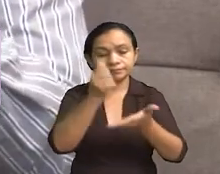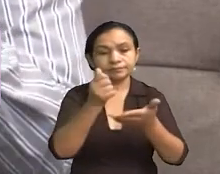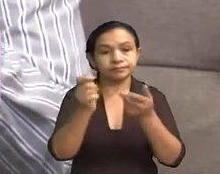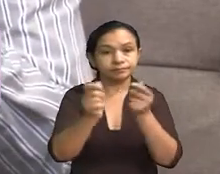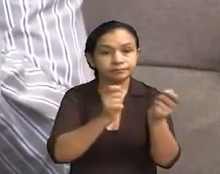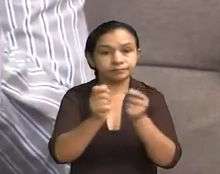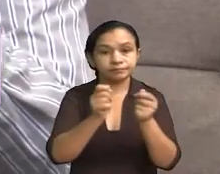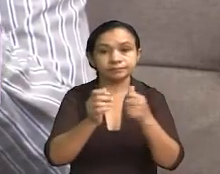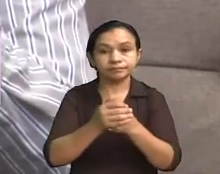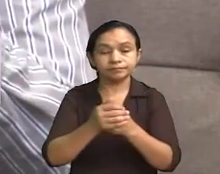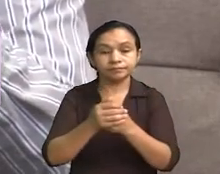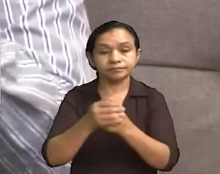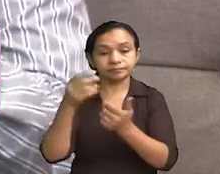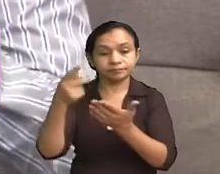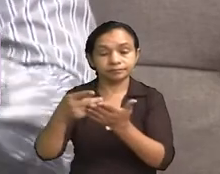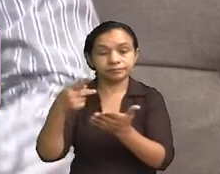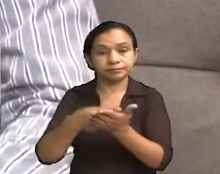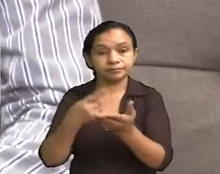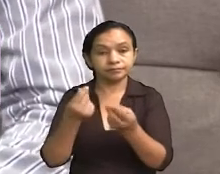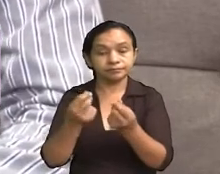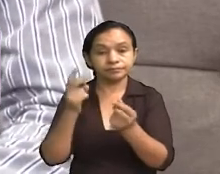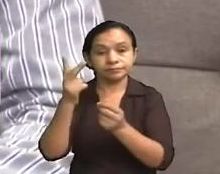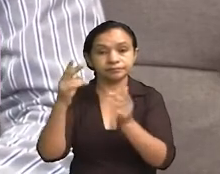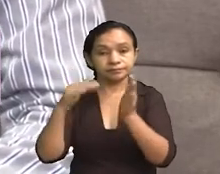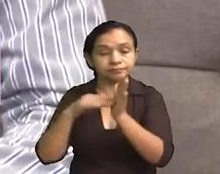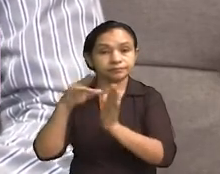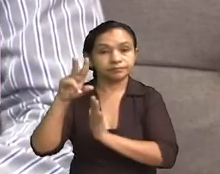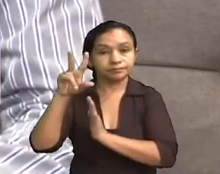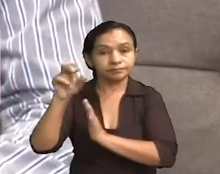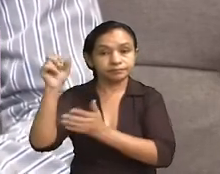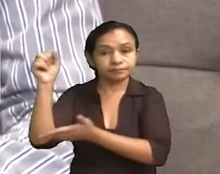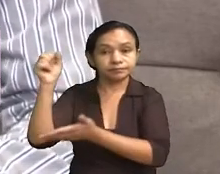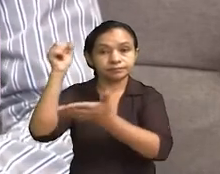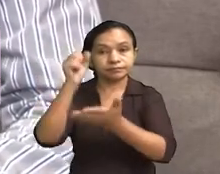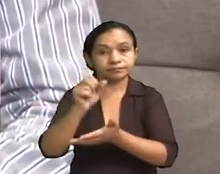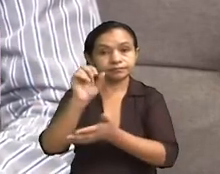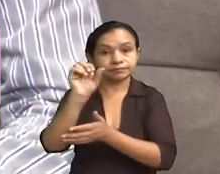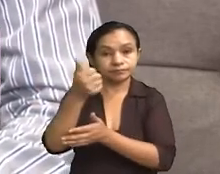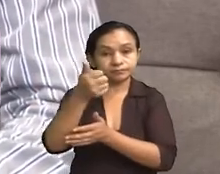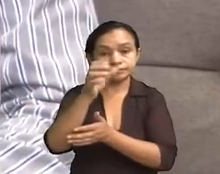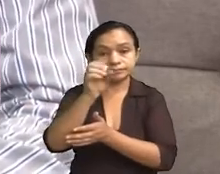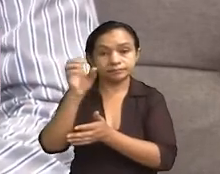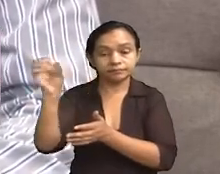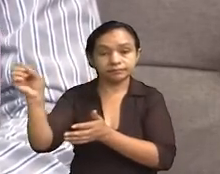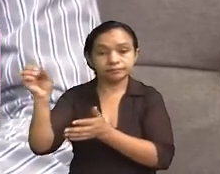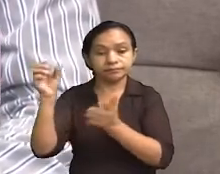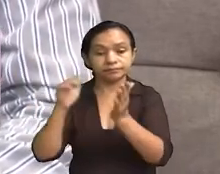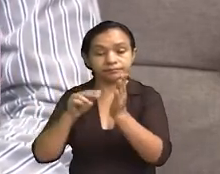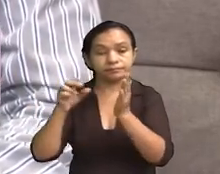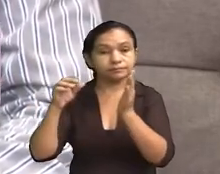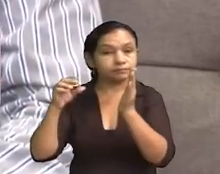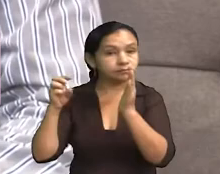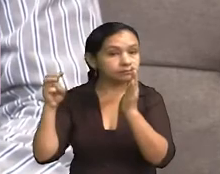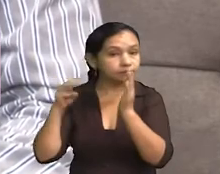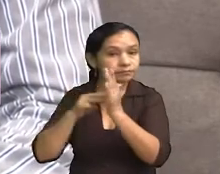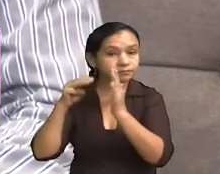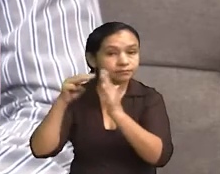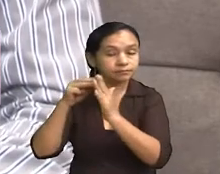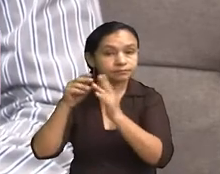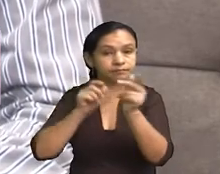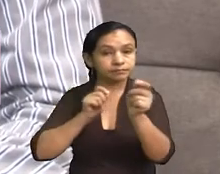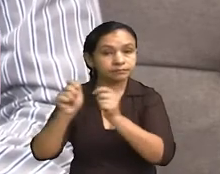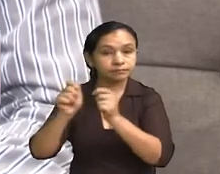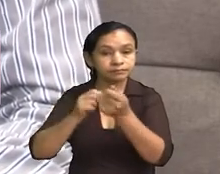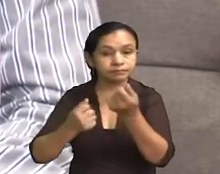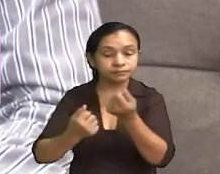y ya en el presupuesto 2020 están incorporados alrededor de 600 millones de dólares para financiar proyectos